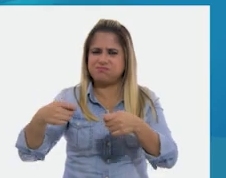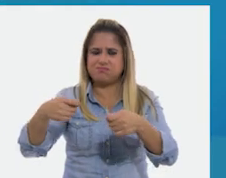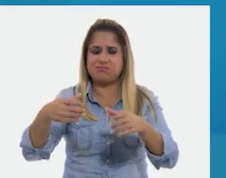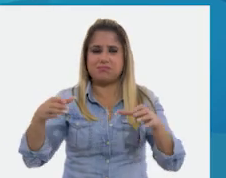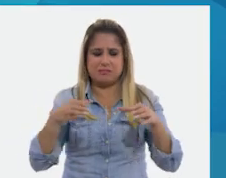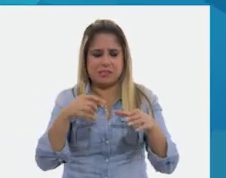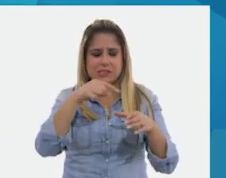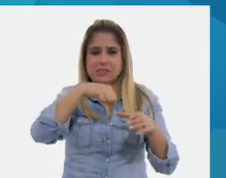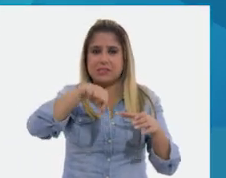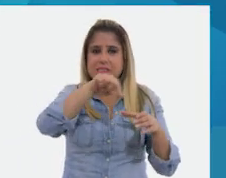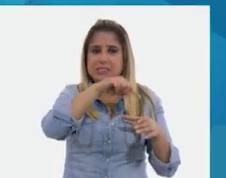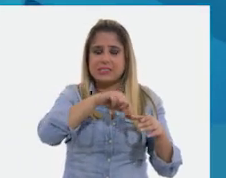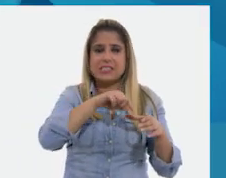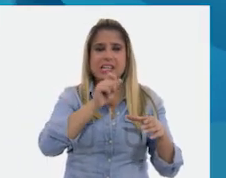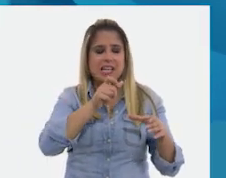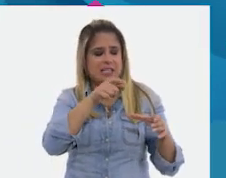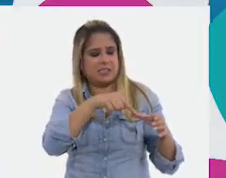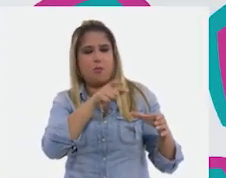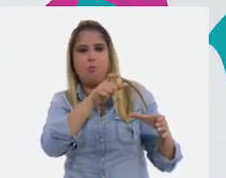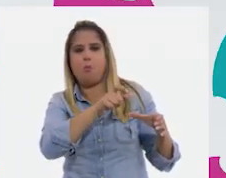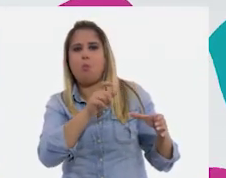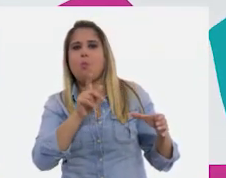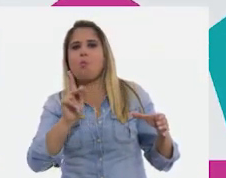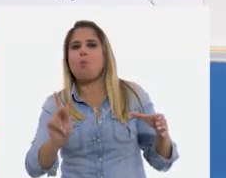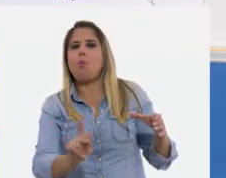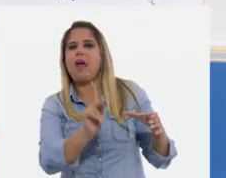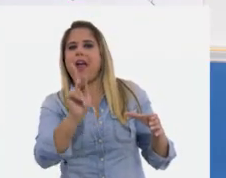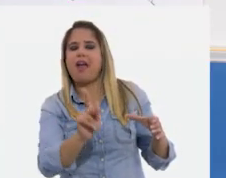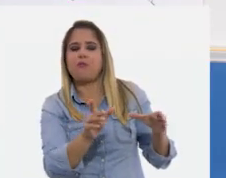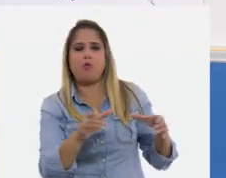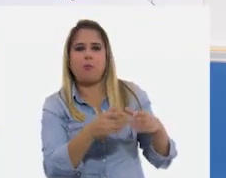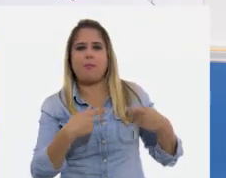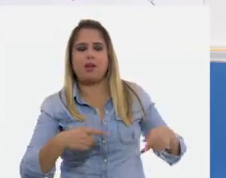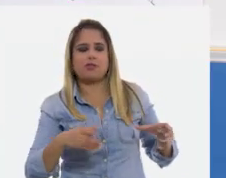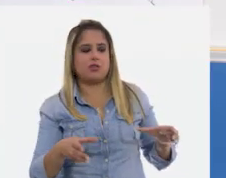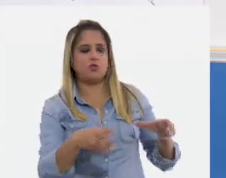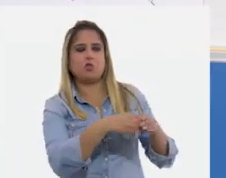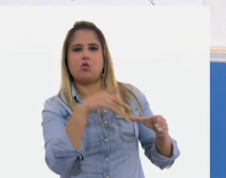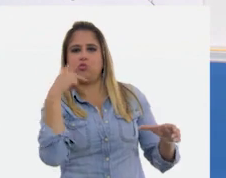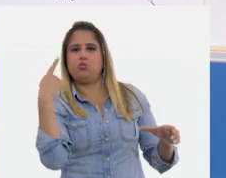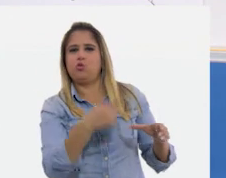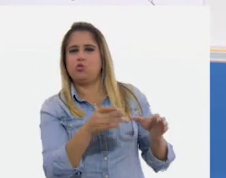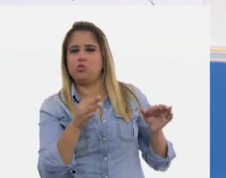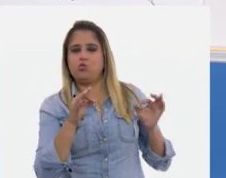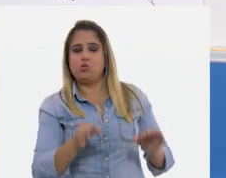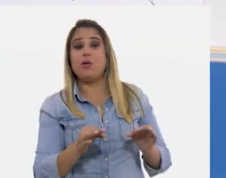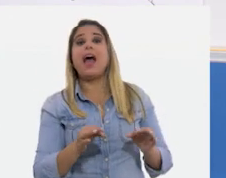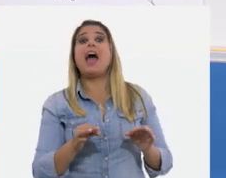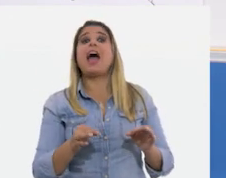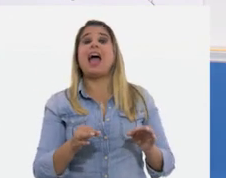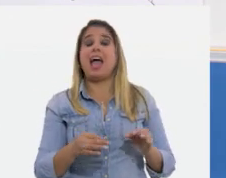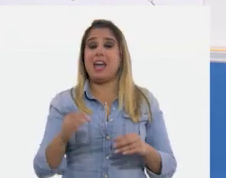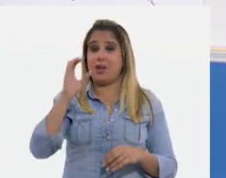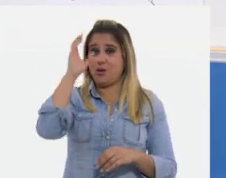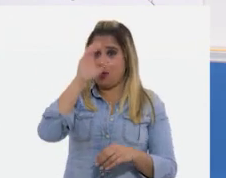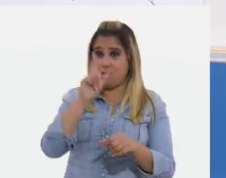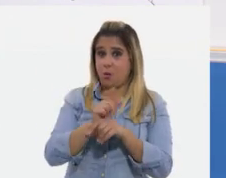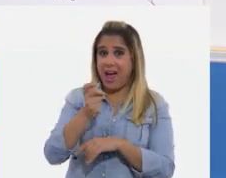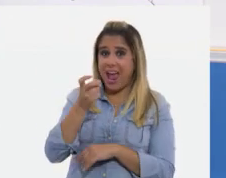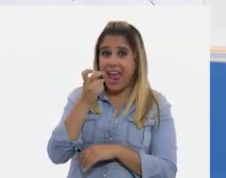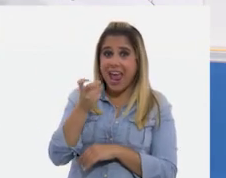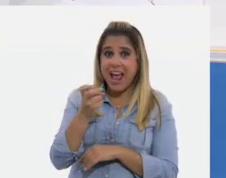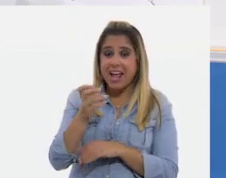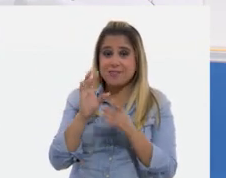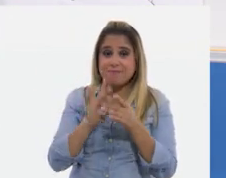que caracterizan a un pueblo. Ahora que sabemos la definición de cultura y para seguir